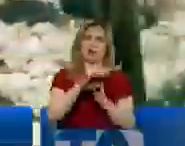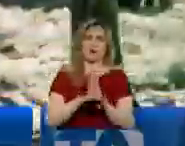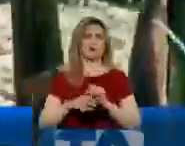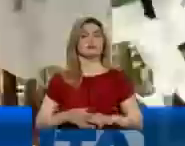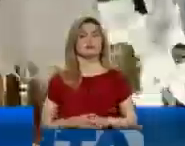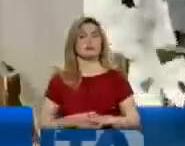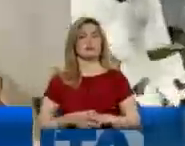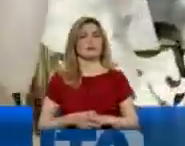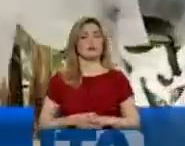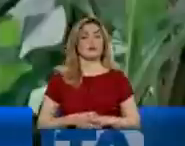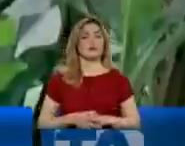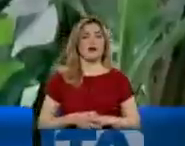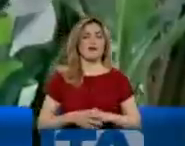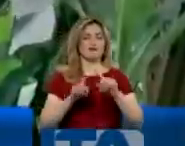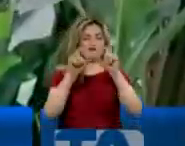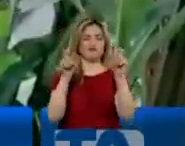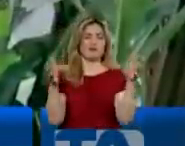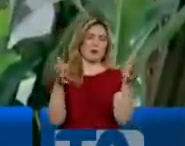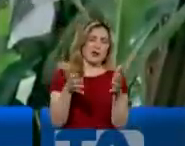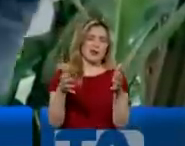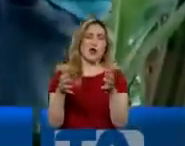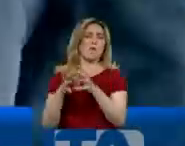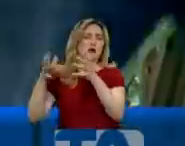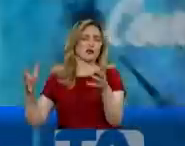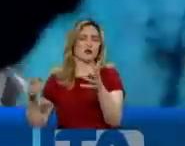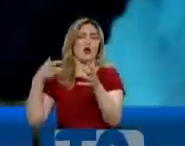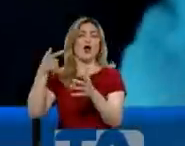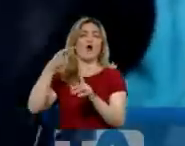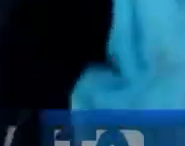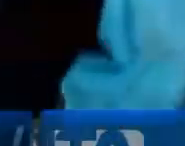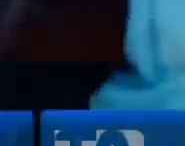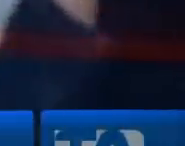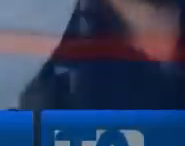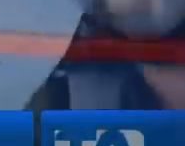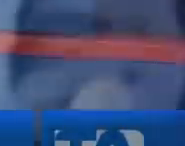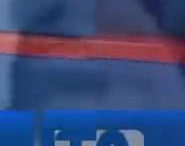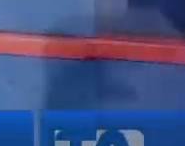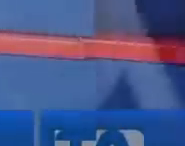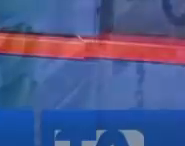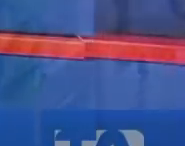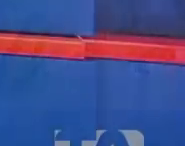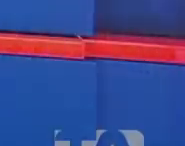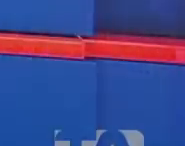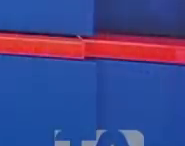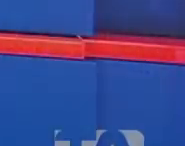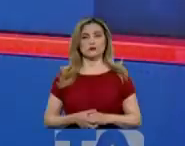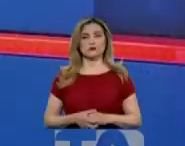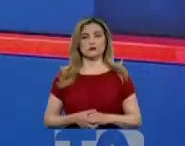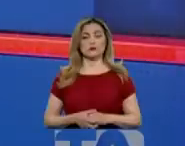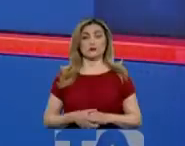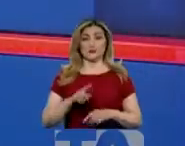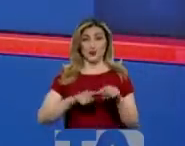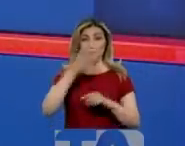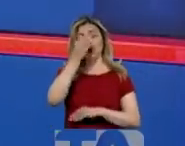medianos productores de banano se extenderá hasta octubre del próximo año joana ramos 24 estar amigos buenas tardes